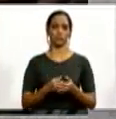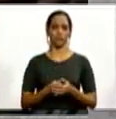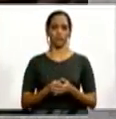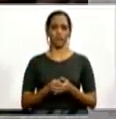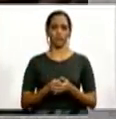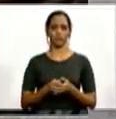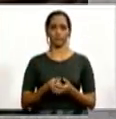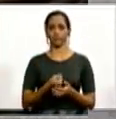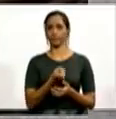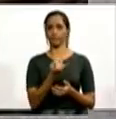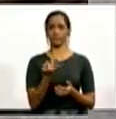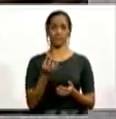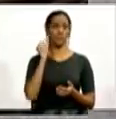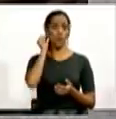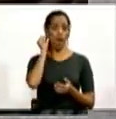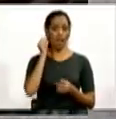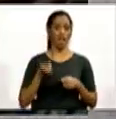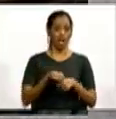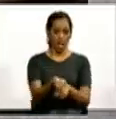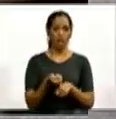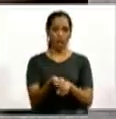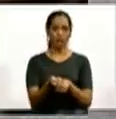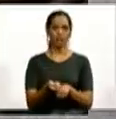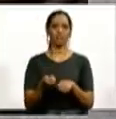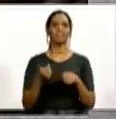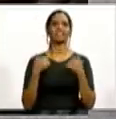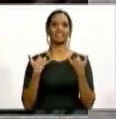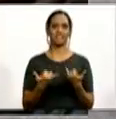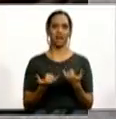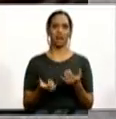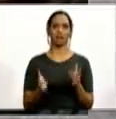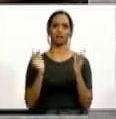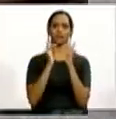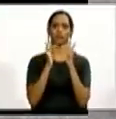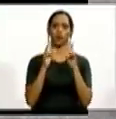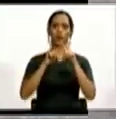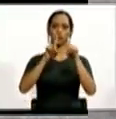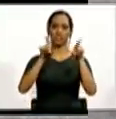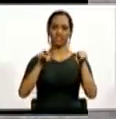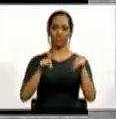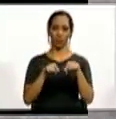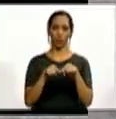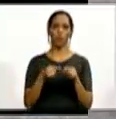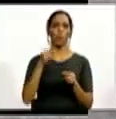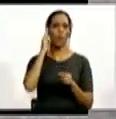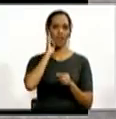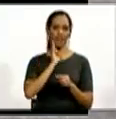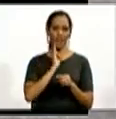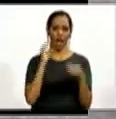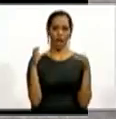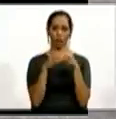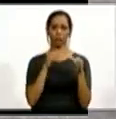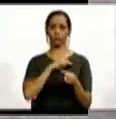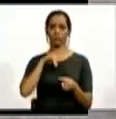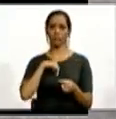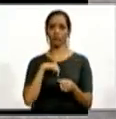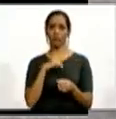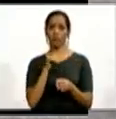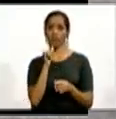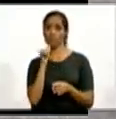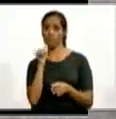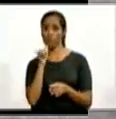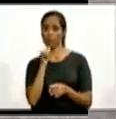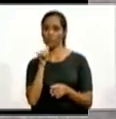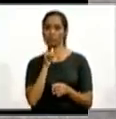de domésticas que están ya involucradas con los círculos bolivarianos. De alguna forma pasan información.